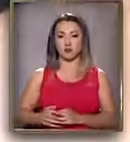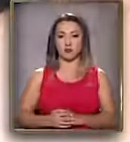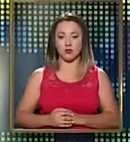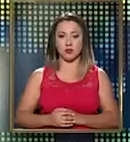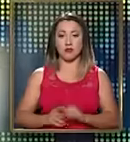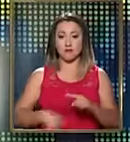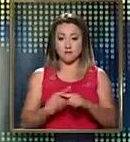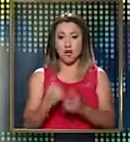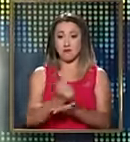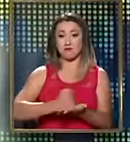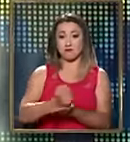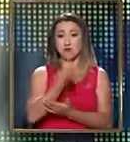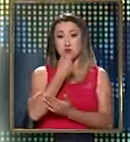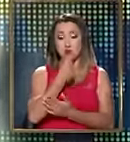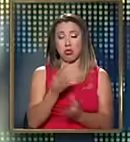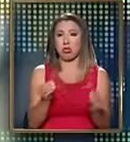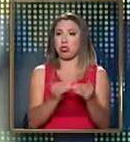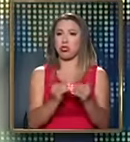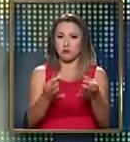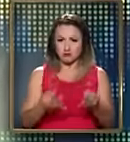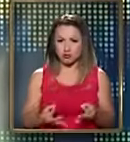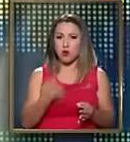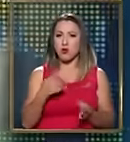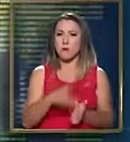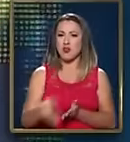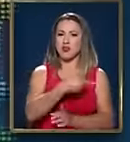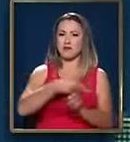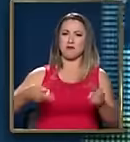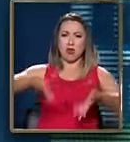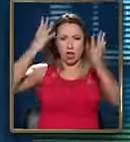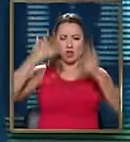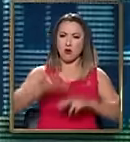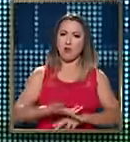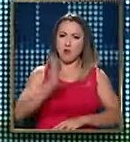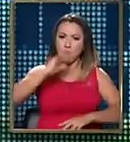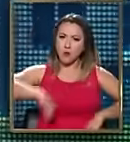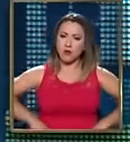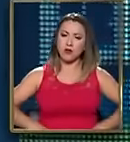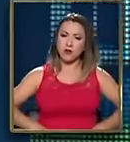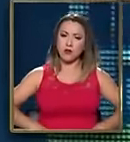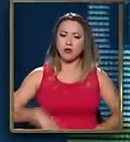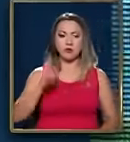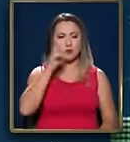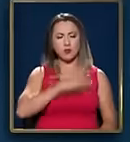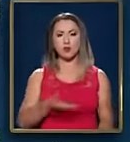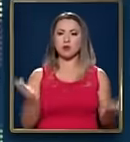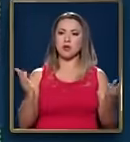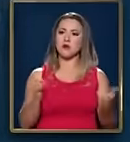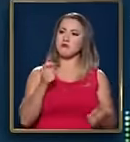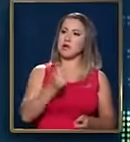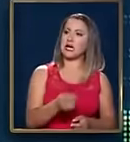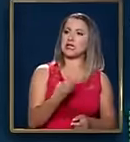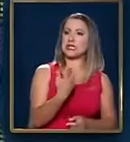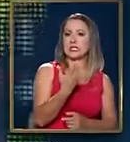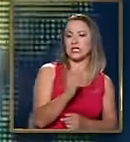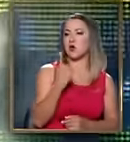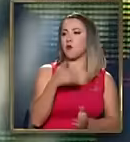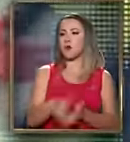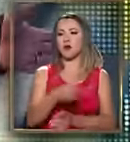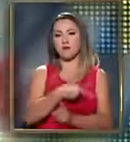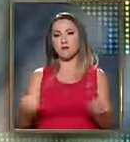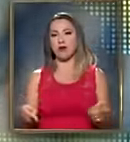más los fármacos estaríamos fácilmente llegando al millón y medio. Millón y medio, pues, weón. Puta, dije yo, entre pagar 3,70 y